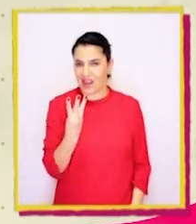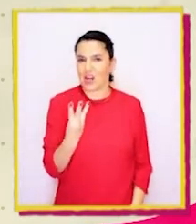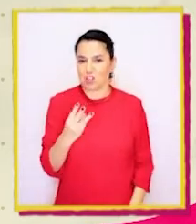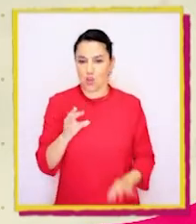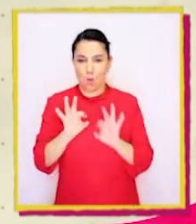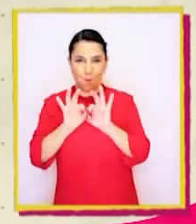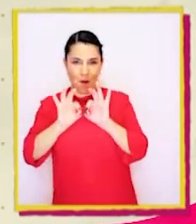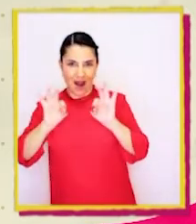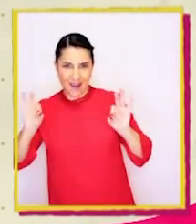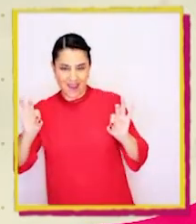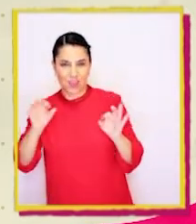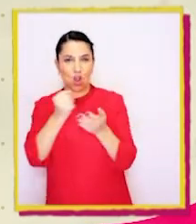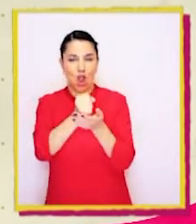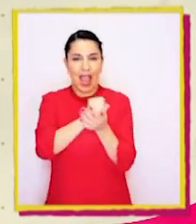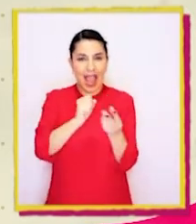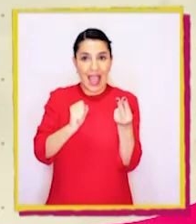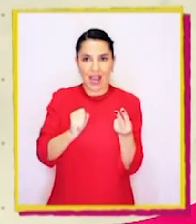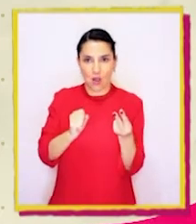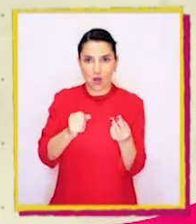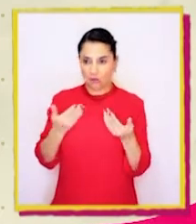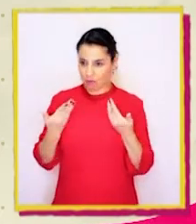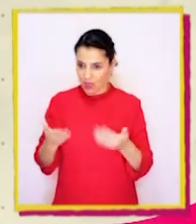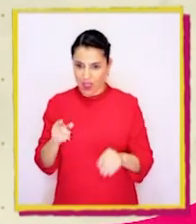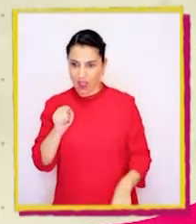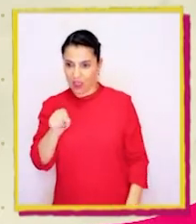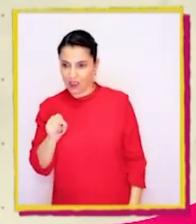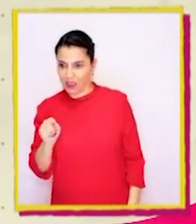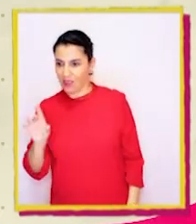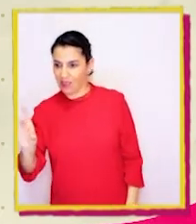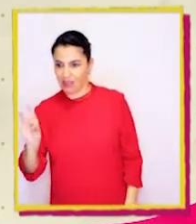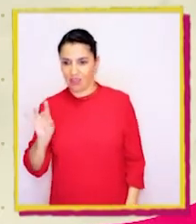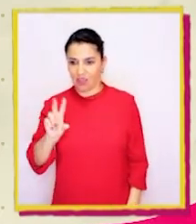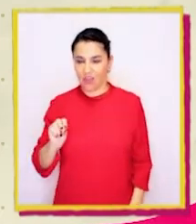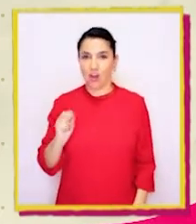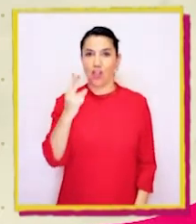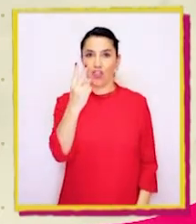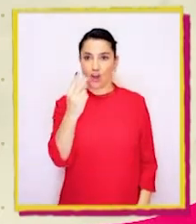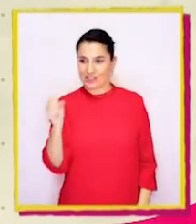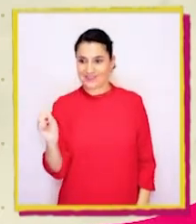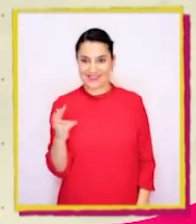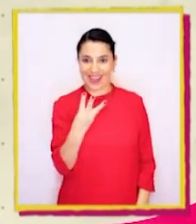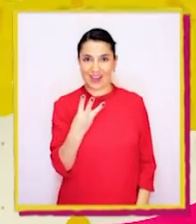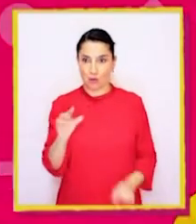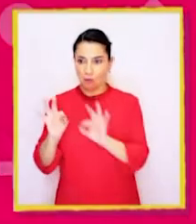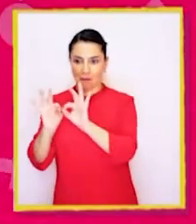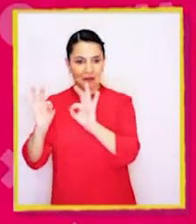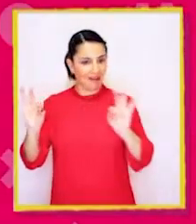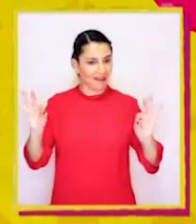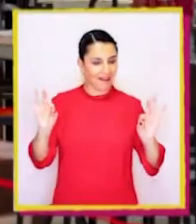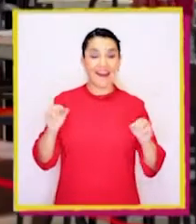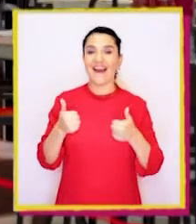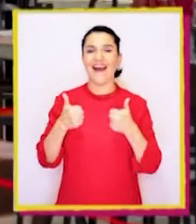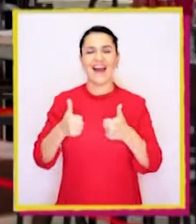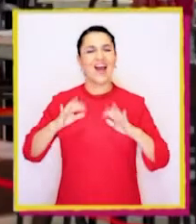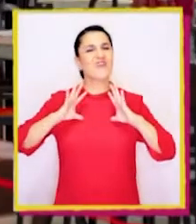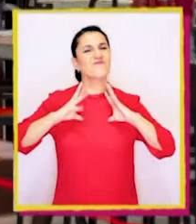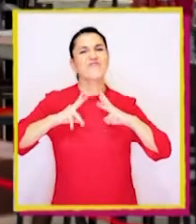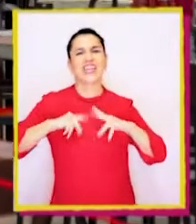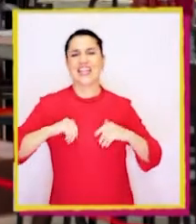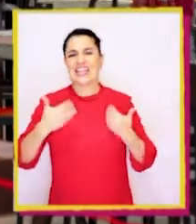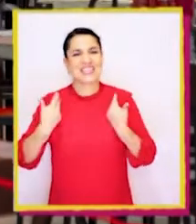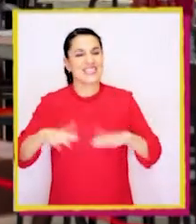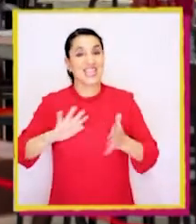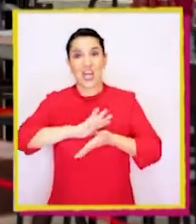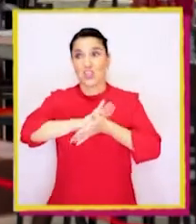ajo. Y ahí sería donde se ubica lo que quieren las personas, en los 2/3 de la recta numérica. Estoy